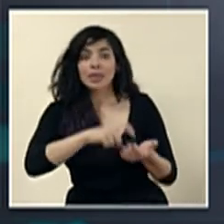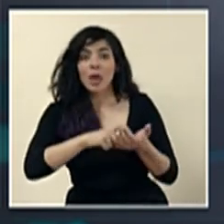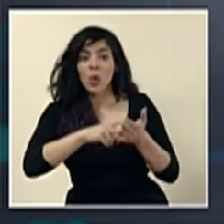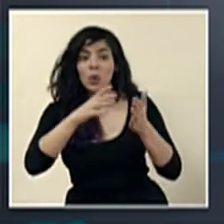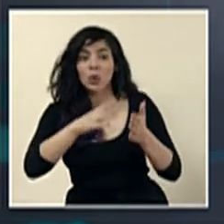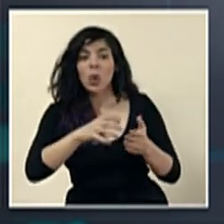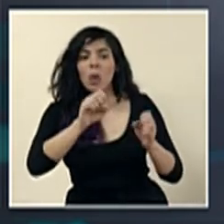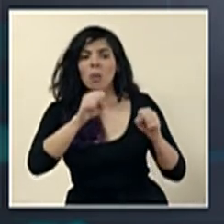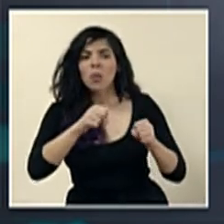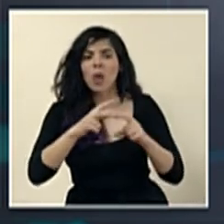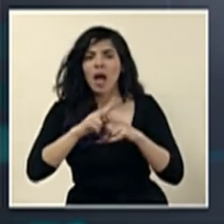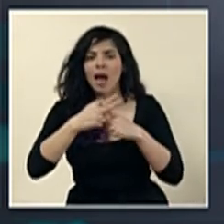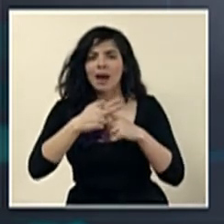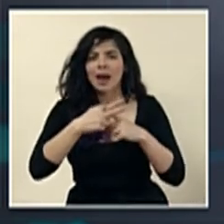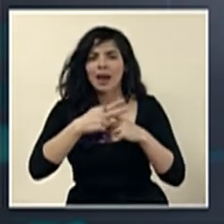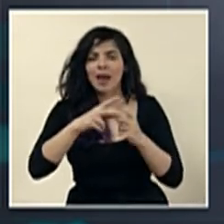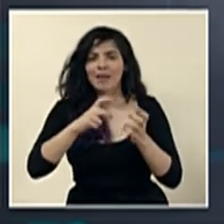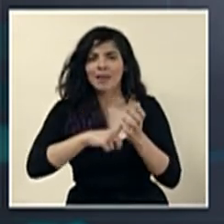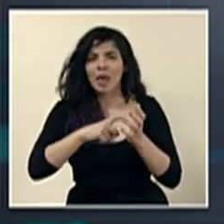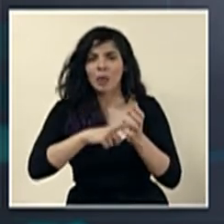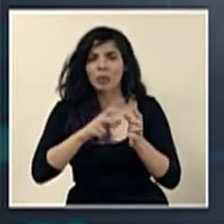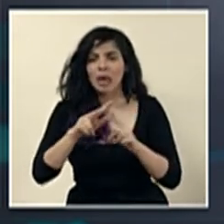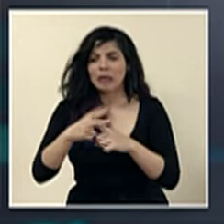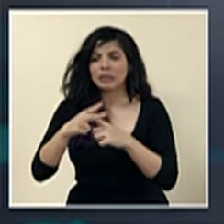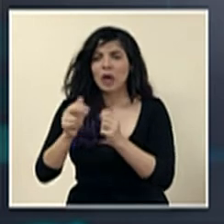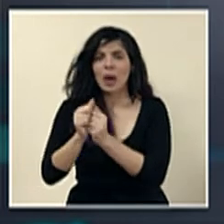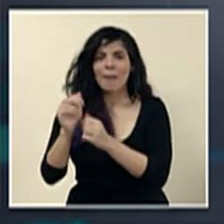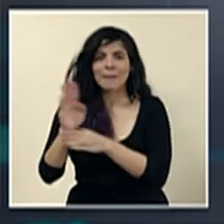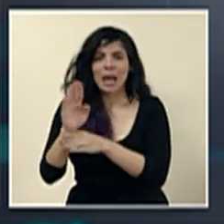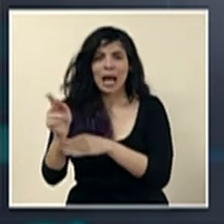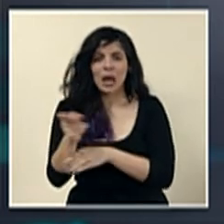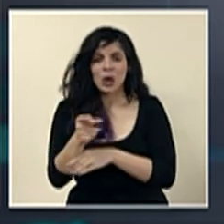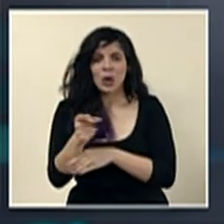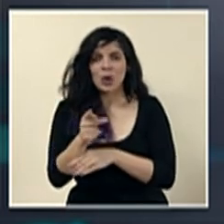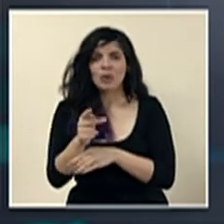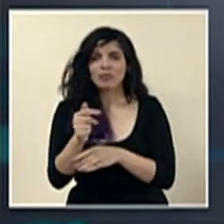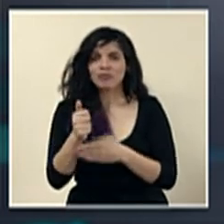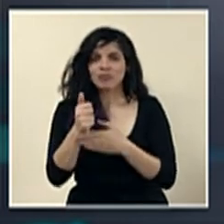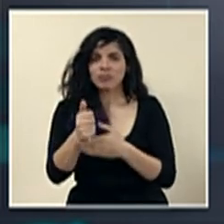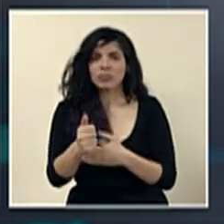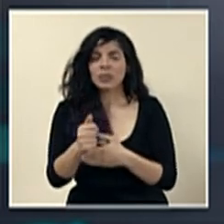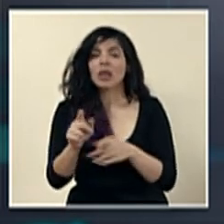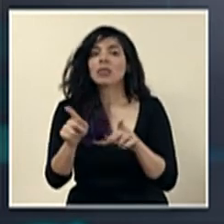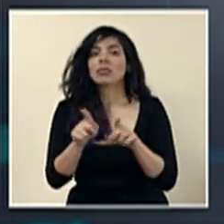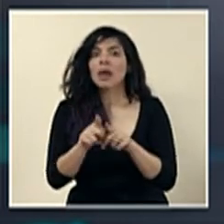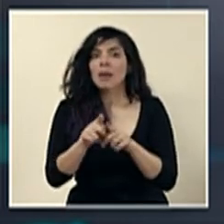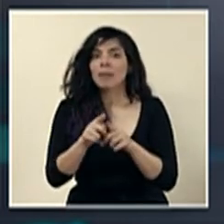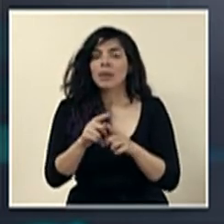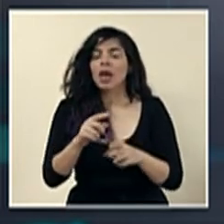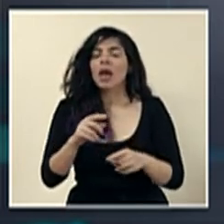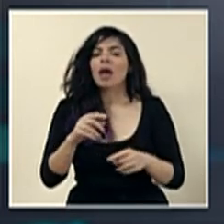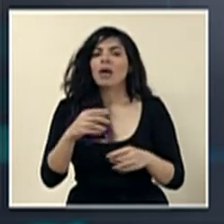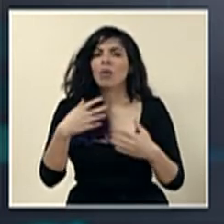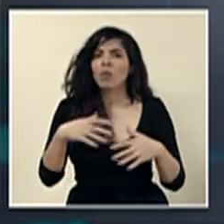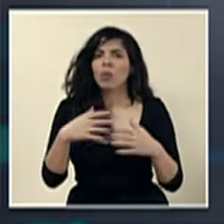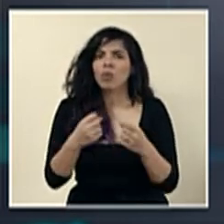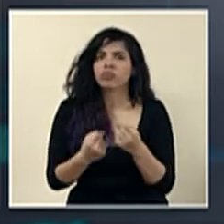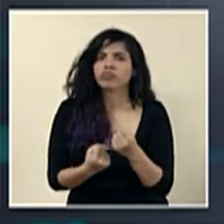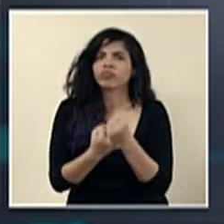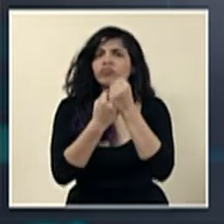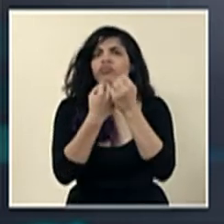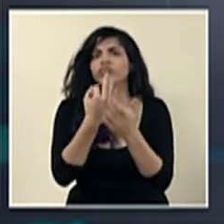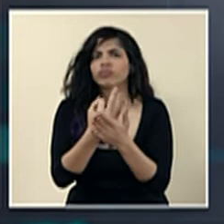sus deudas con el sector financiero. Hemos dado un alivio fiscal muy